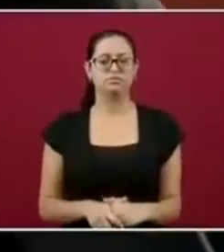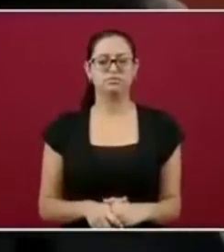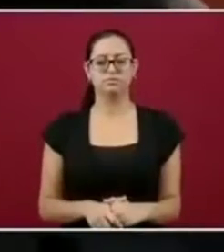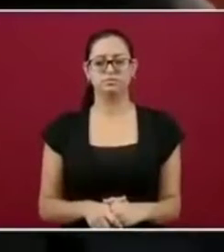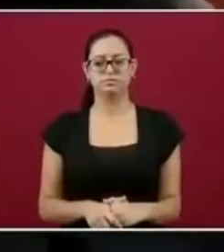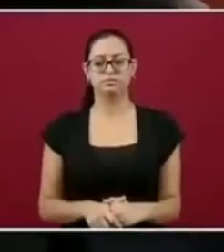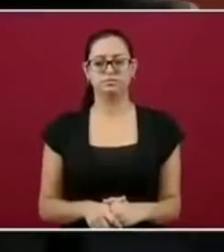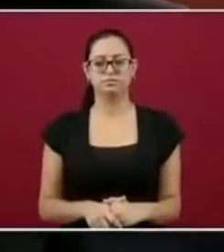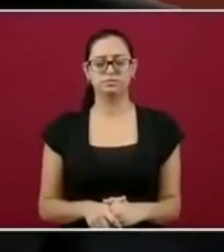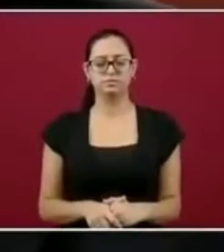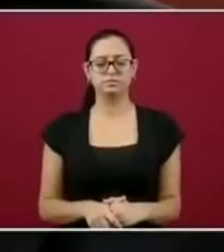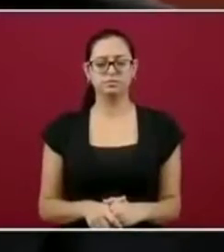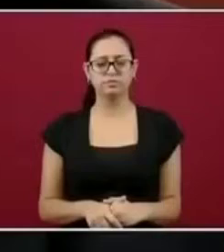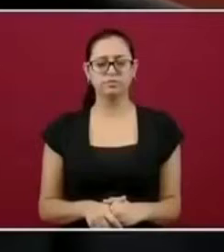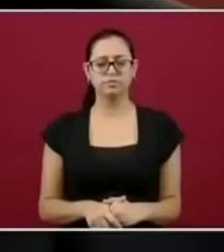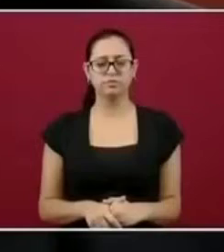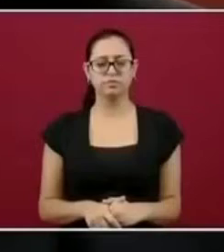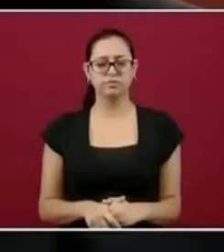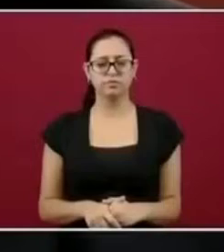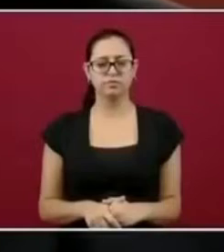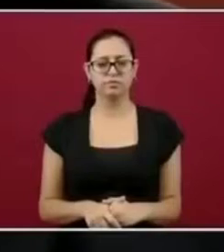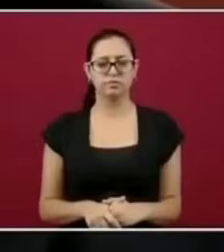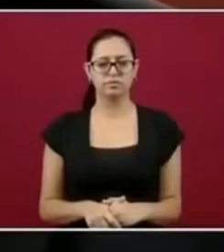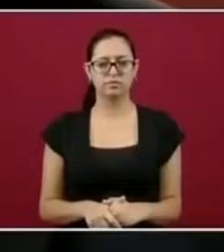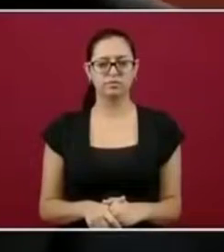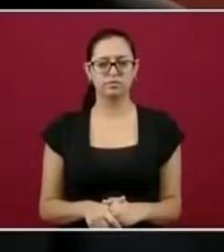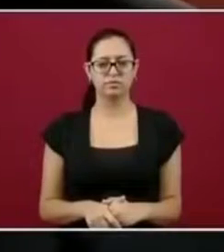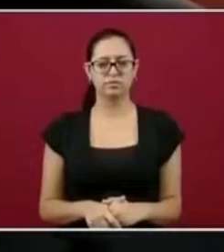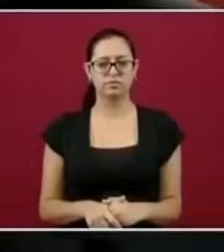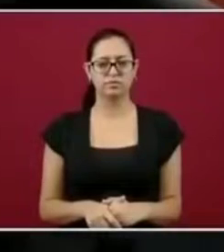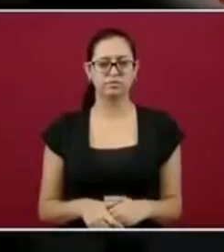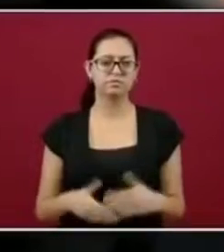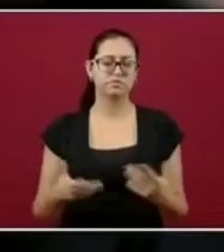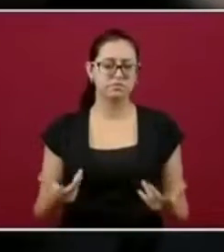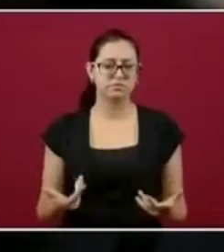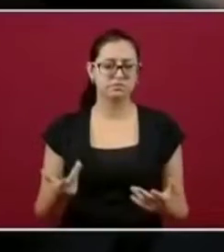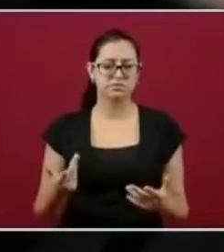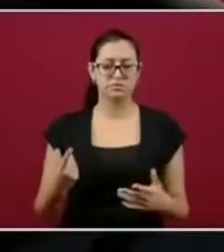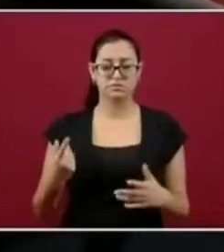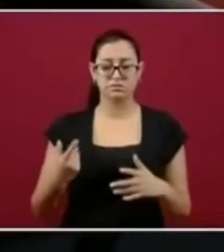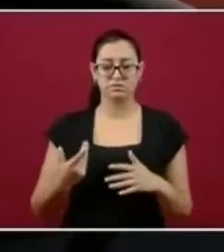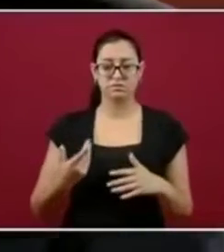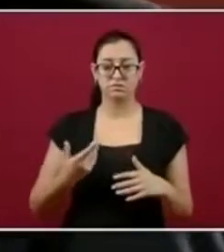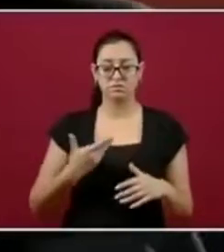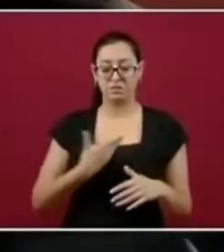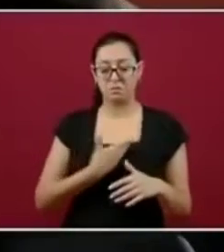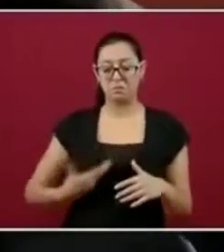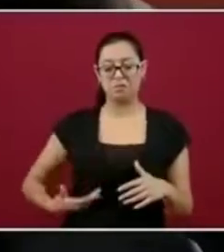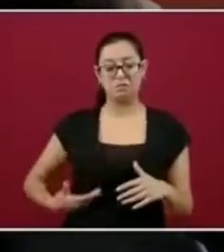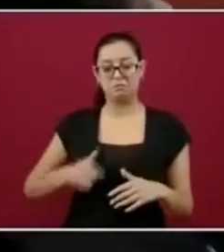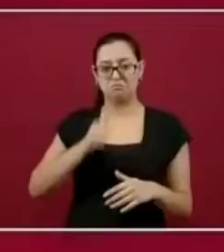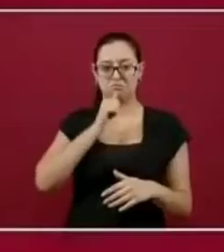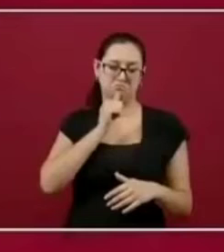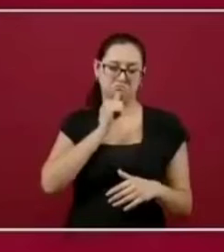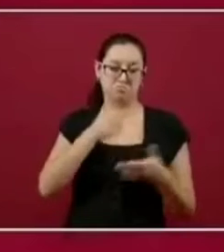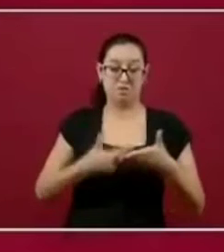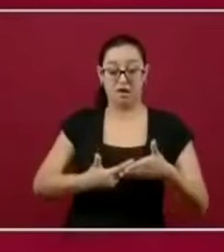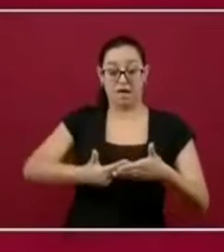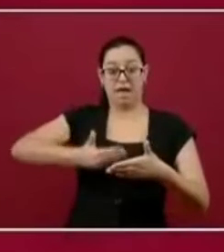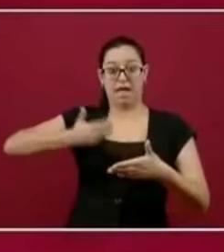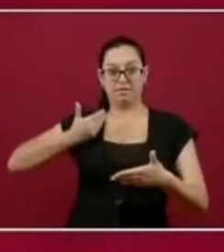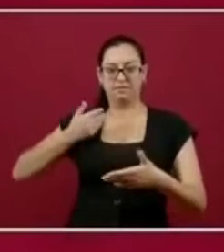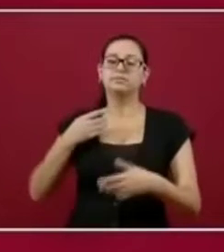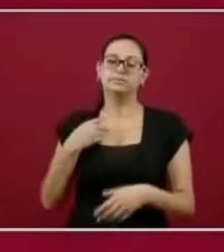esto lo expresamos desde antes de llegar al gobierno